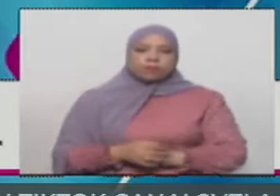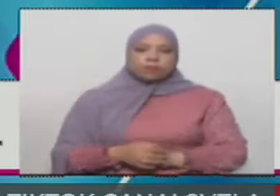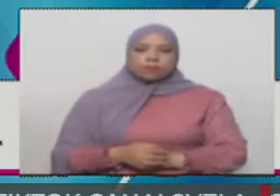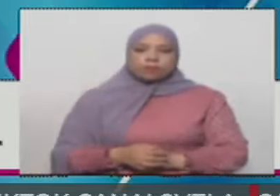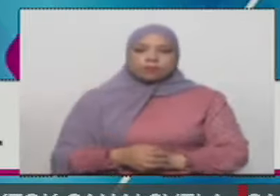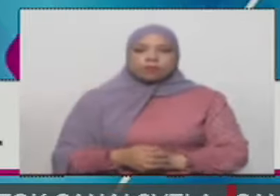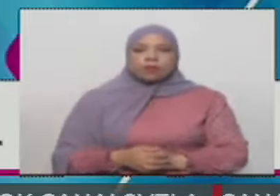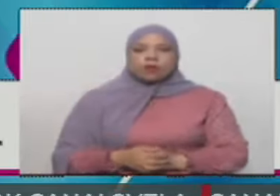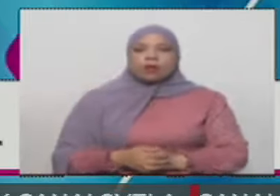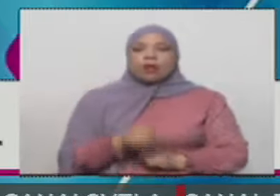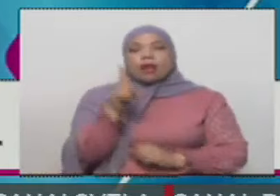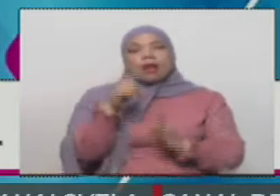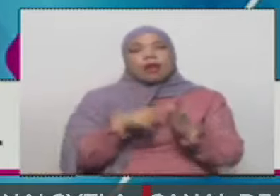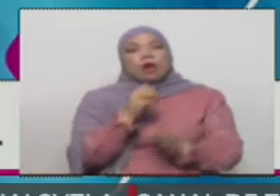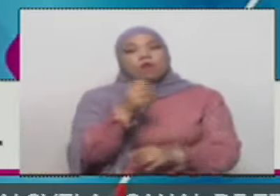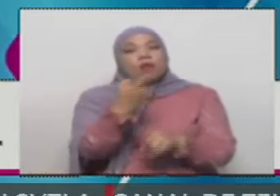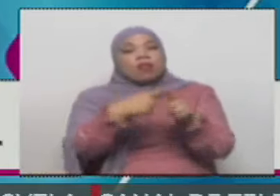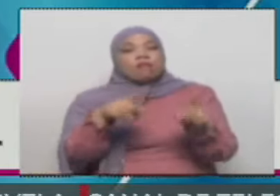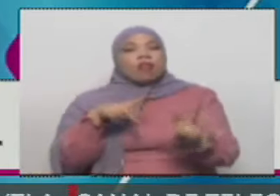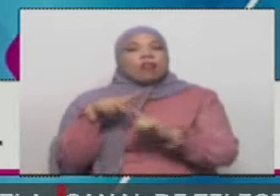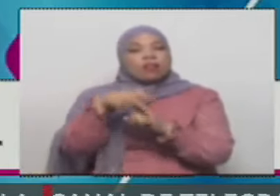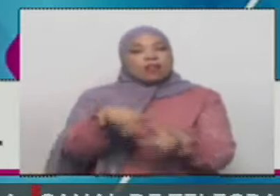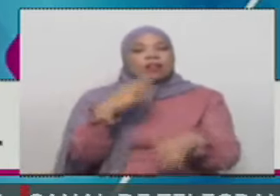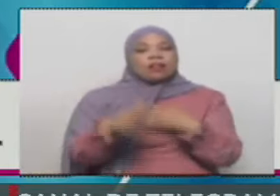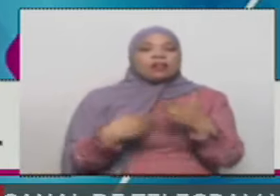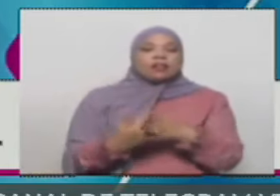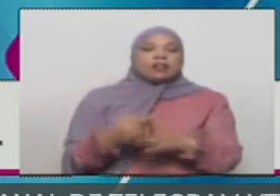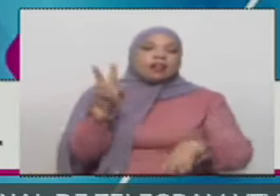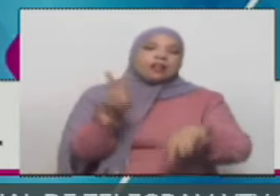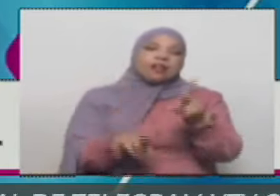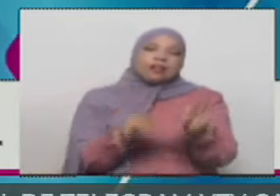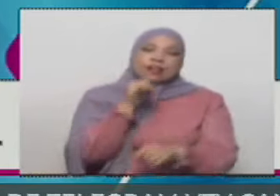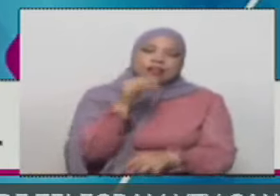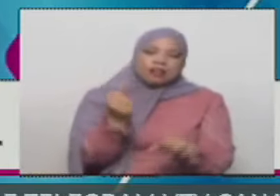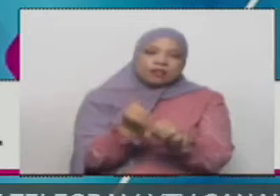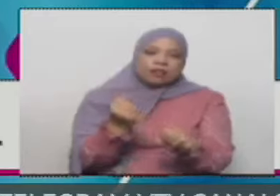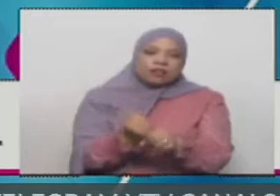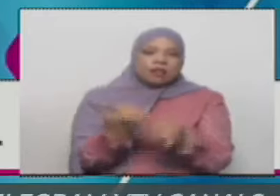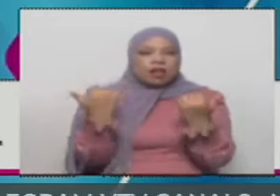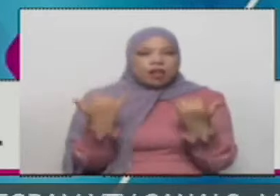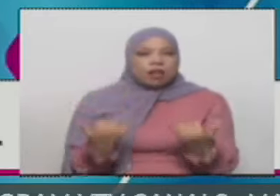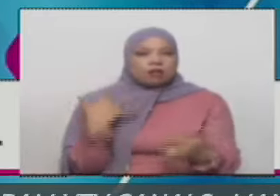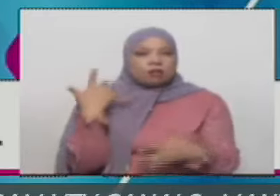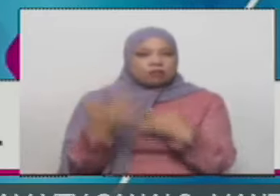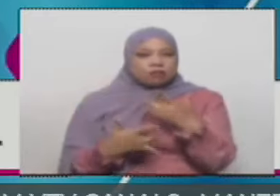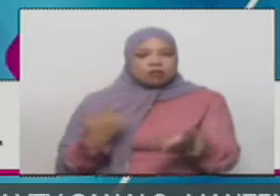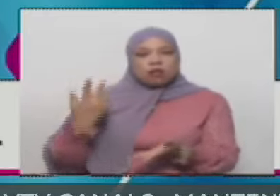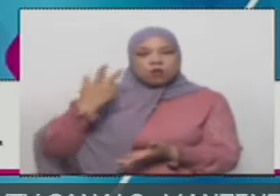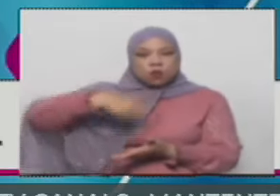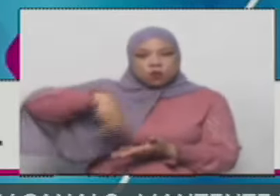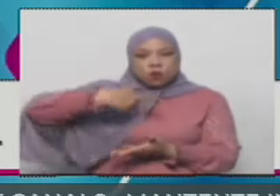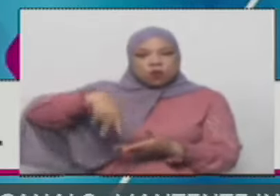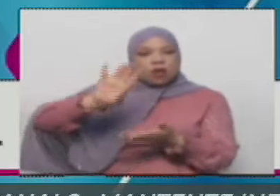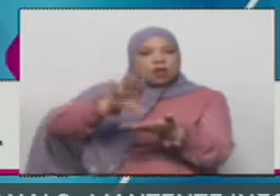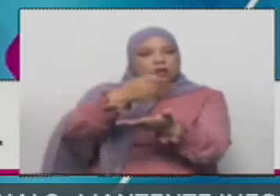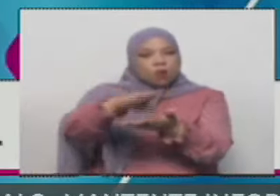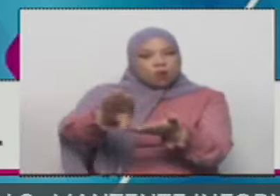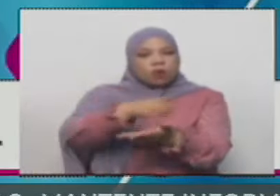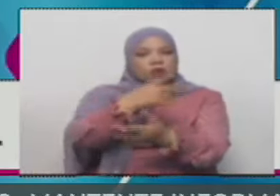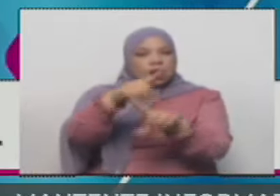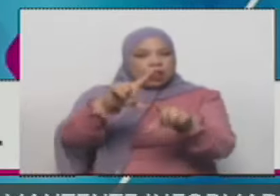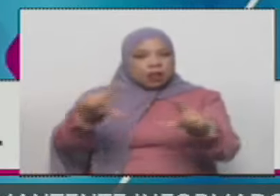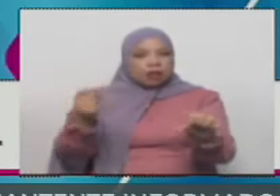Son mil formas de rebeldía que se expresan en la manera de bailar, de cantar, en las